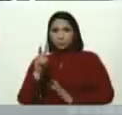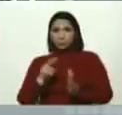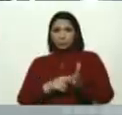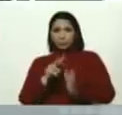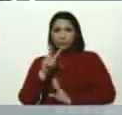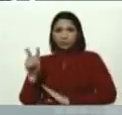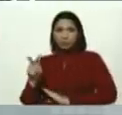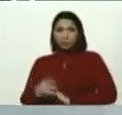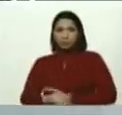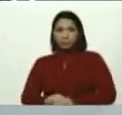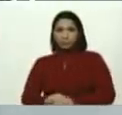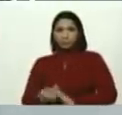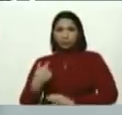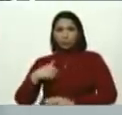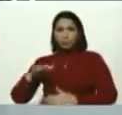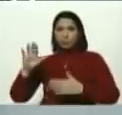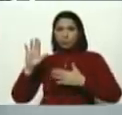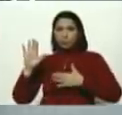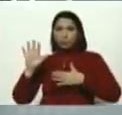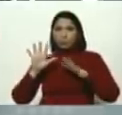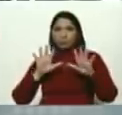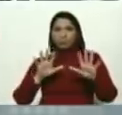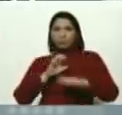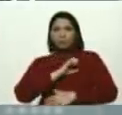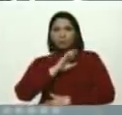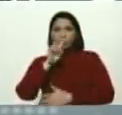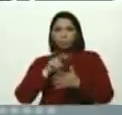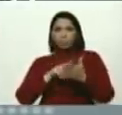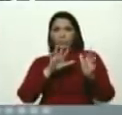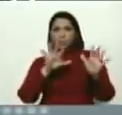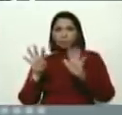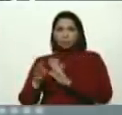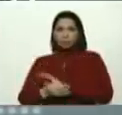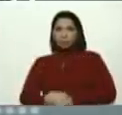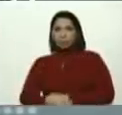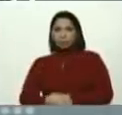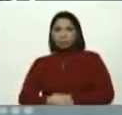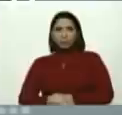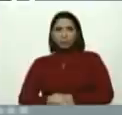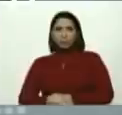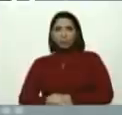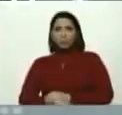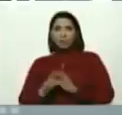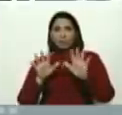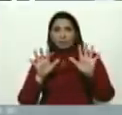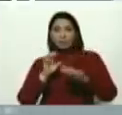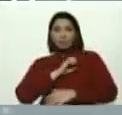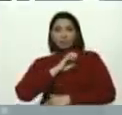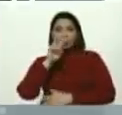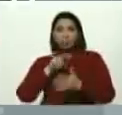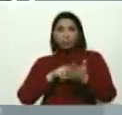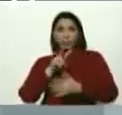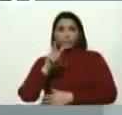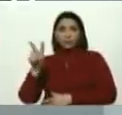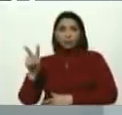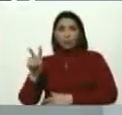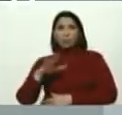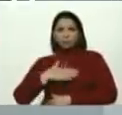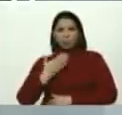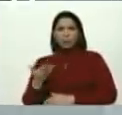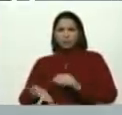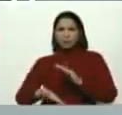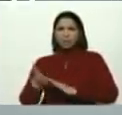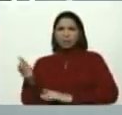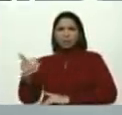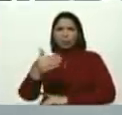2022. Yo me juramenté 10 de enero de 2019, 20, 21, 22. El 10 de enero del 2022 pueden salir a